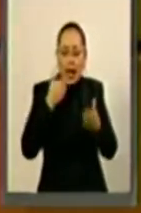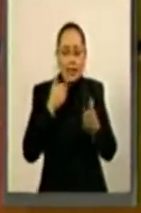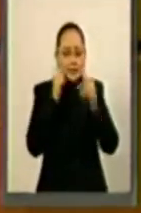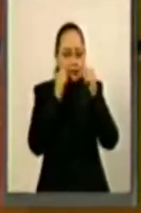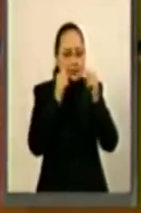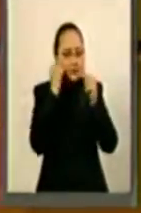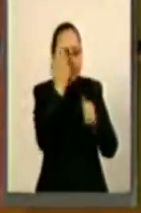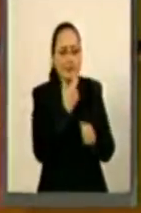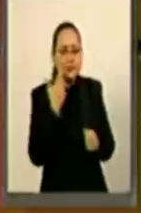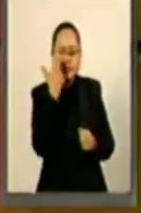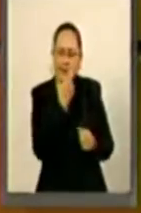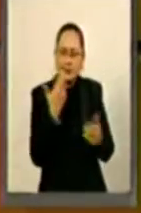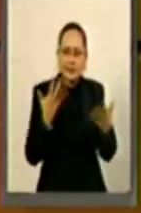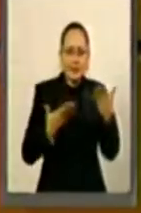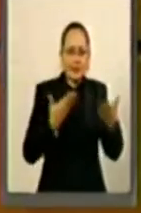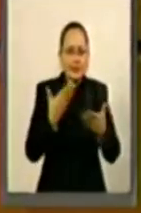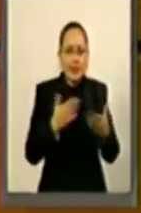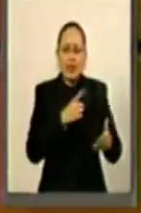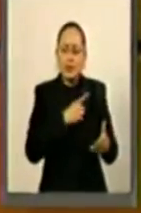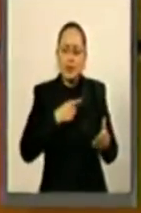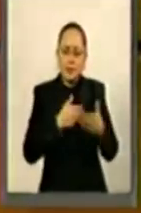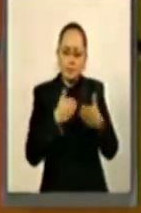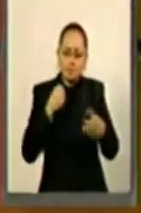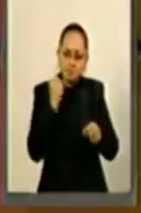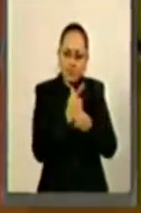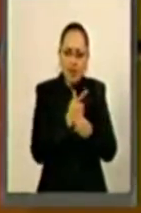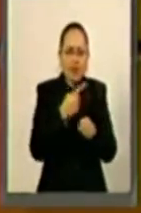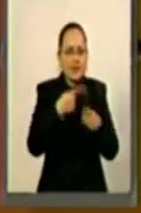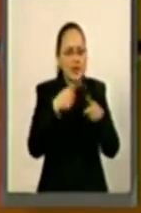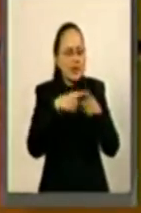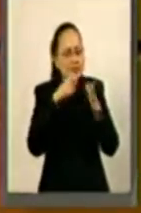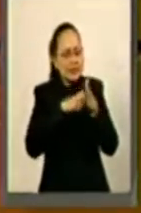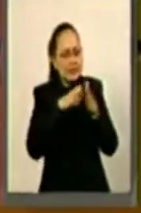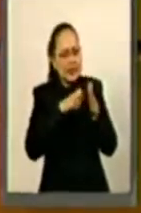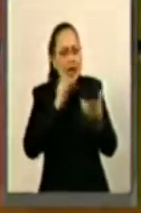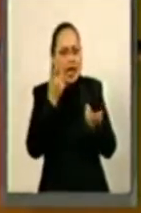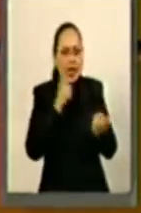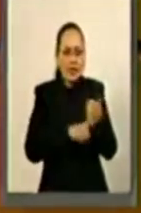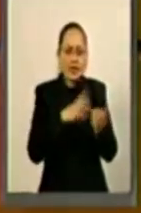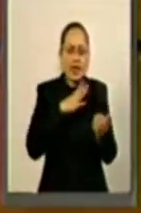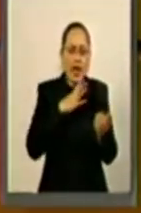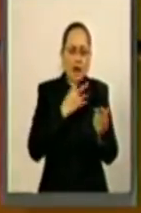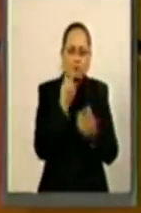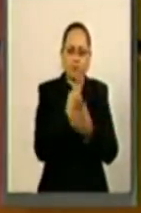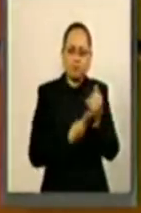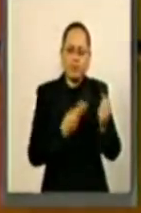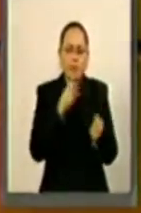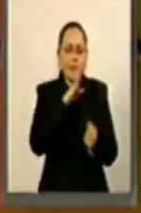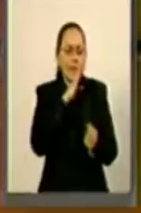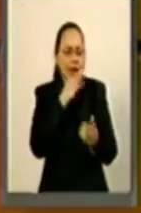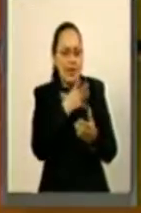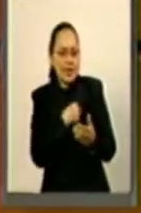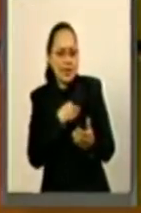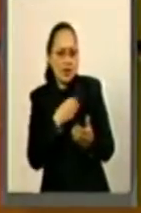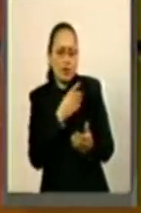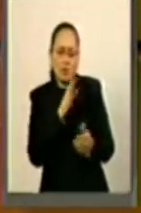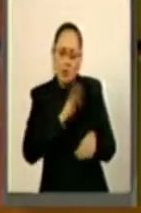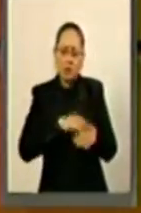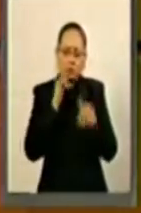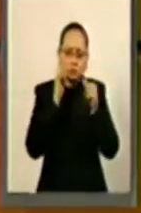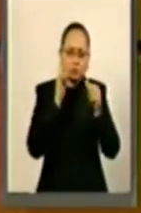es posible prevenir, detectar y corregir diversas patologías del binomio madre e hijo.